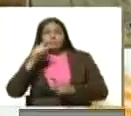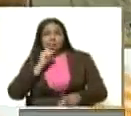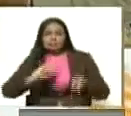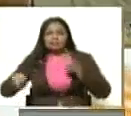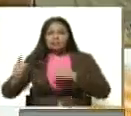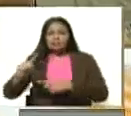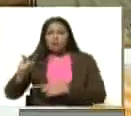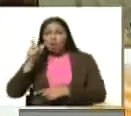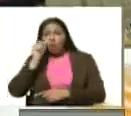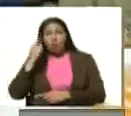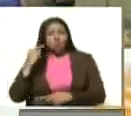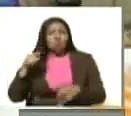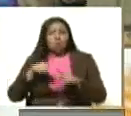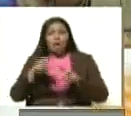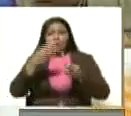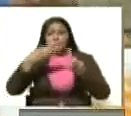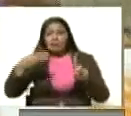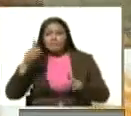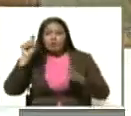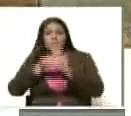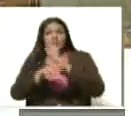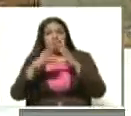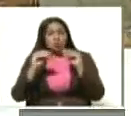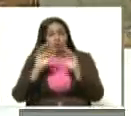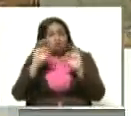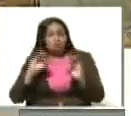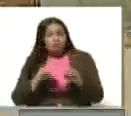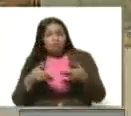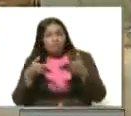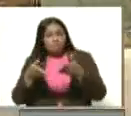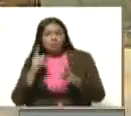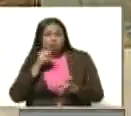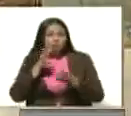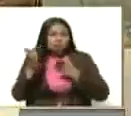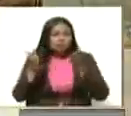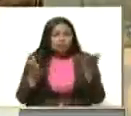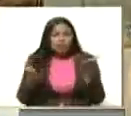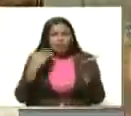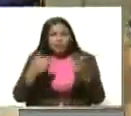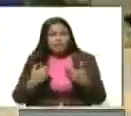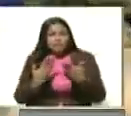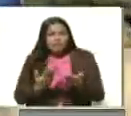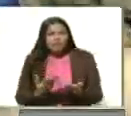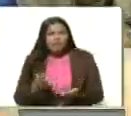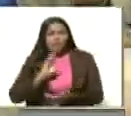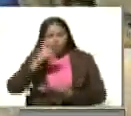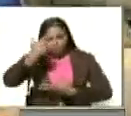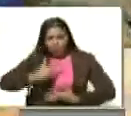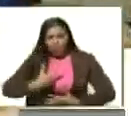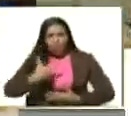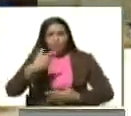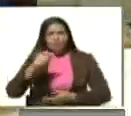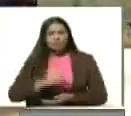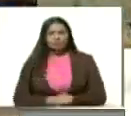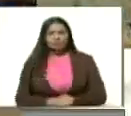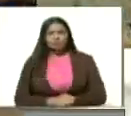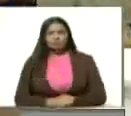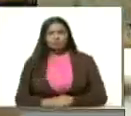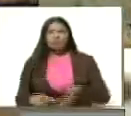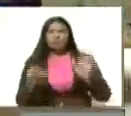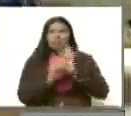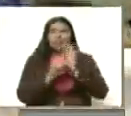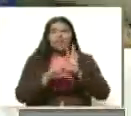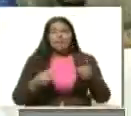señaladas y señalados, donde se prohíbe todo tipo de discriminación por orientación sexual, identidad y expresión de género. La ley que se ha aprobado